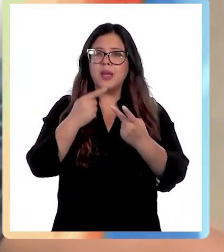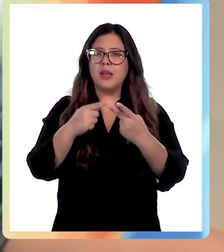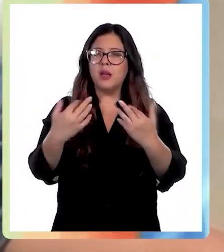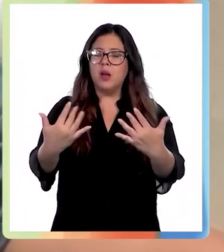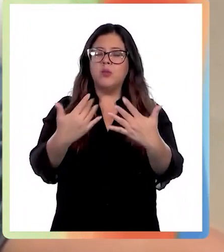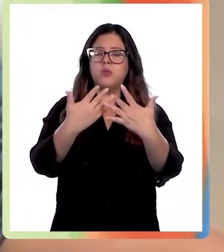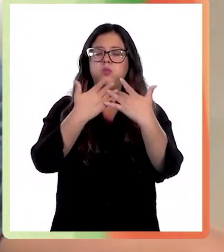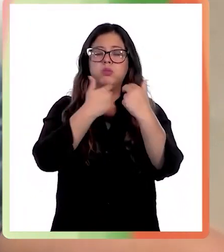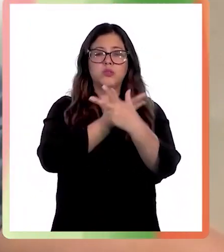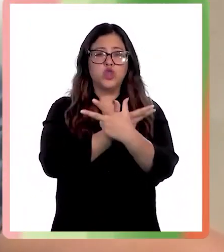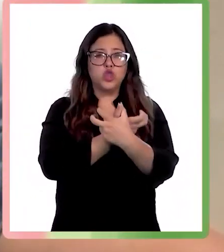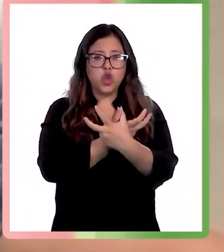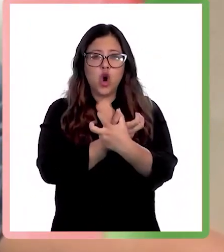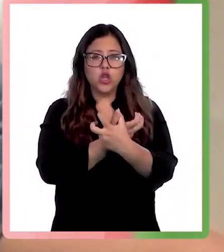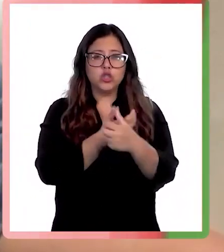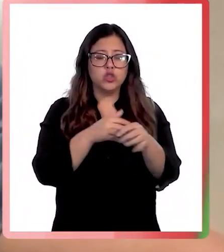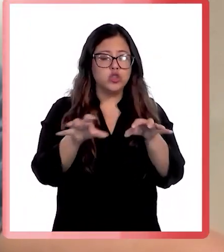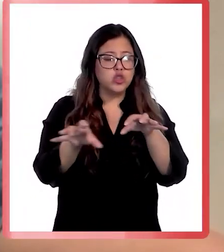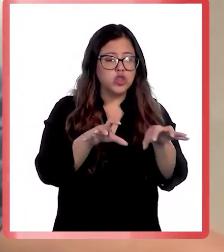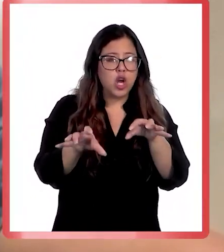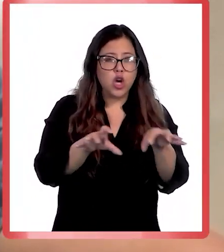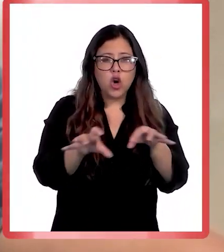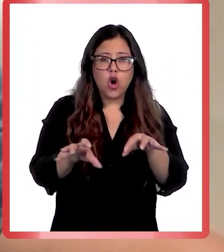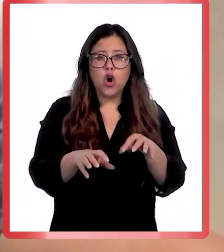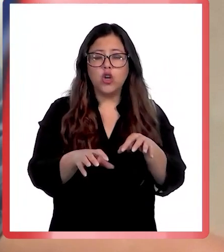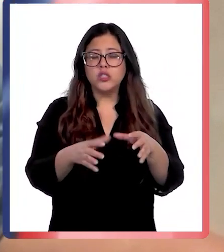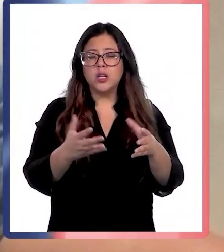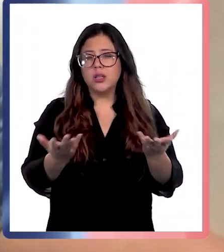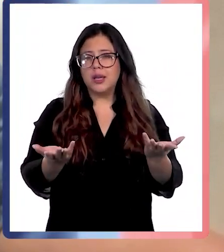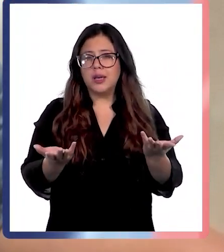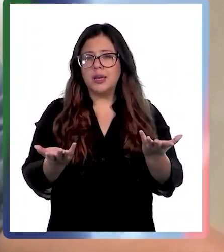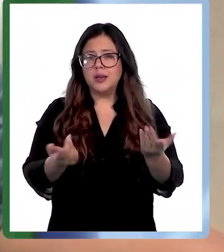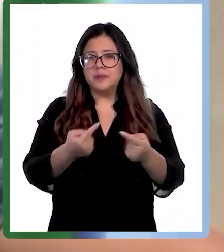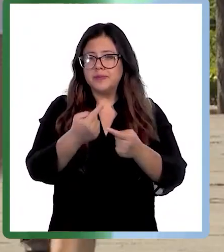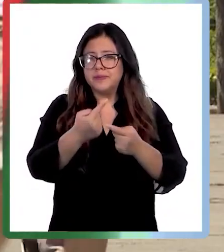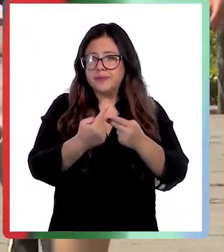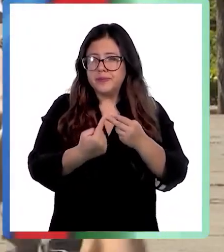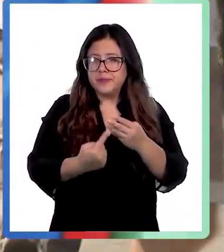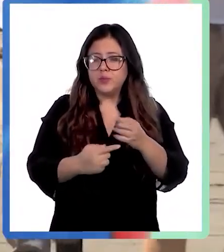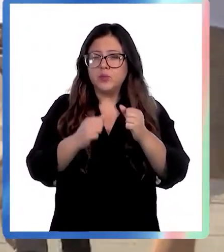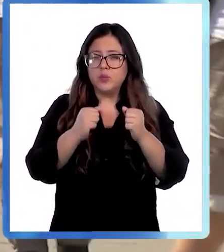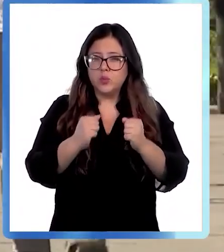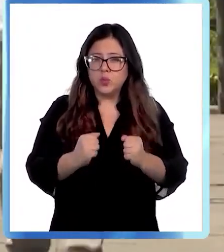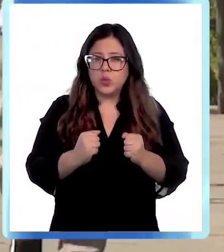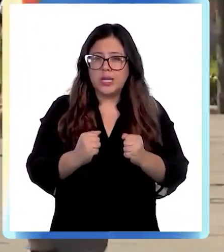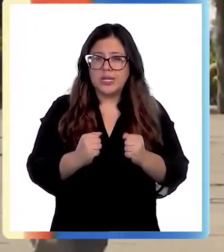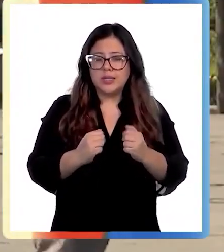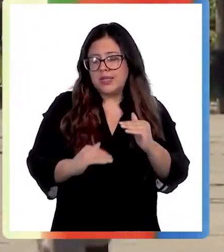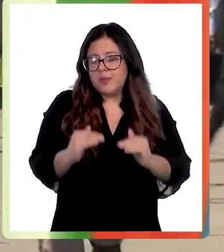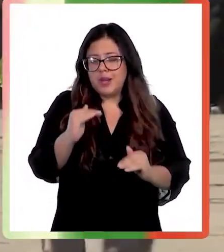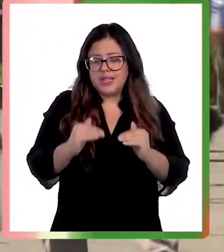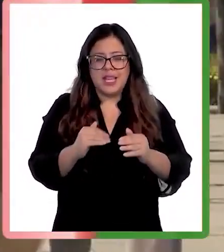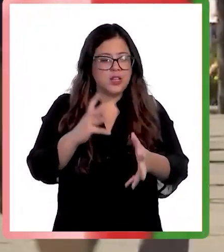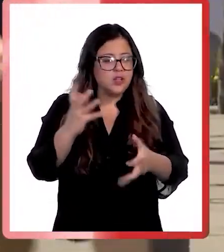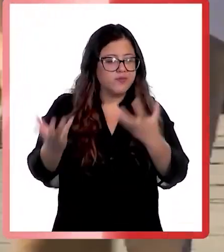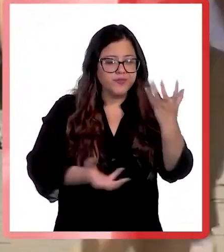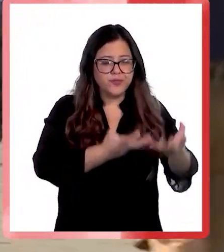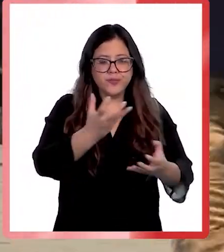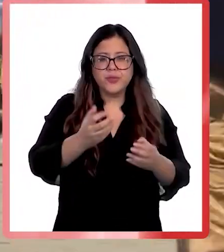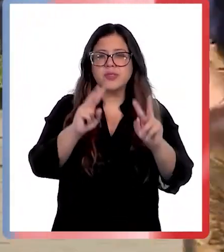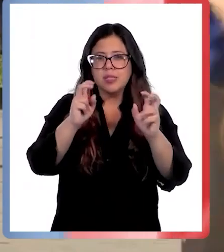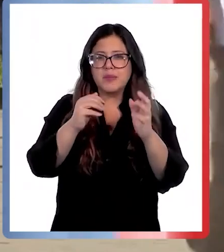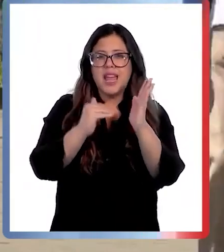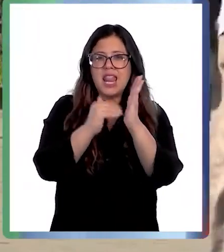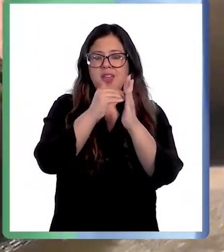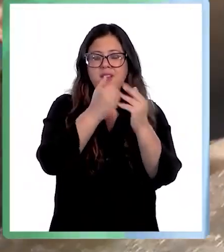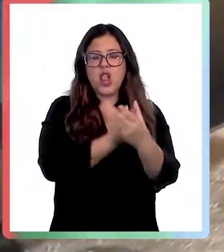inhalación de gases tóxicos, que pueden ser producto de la combustión, pueden ser gases que puedan, en dependencia también de lo que se haya quemado, puede ser el tipo